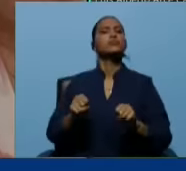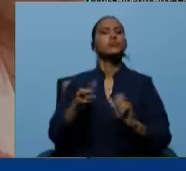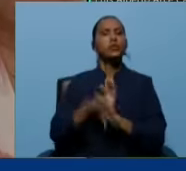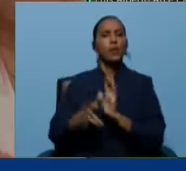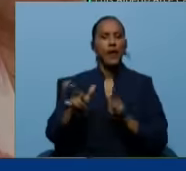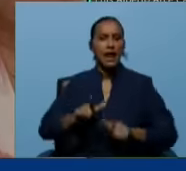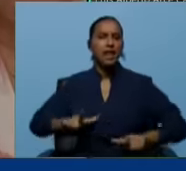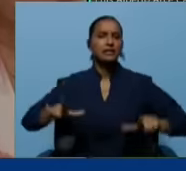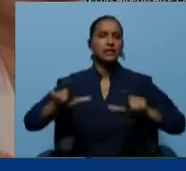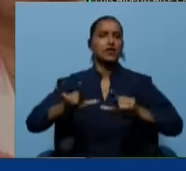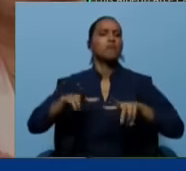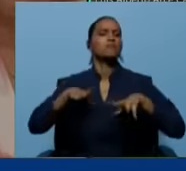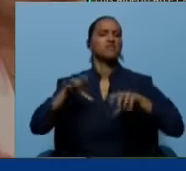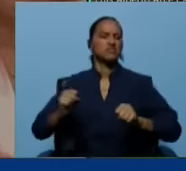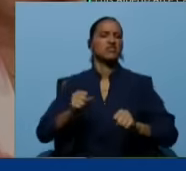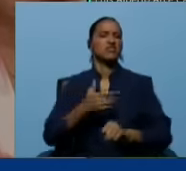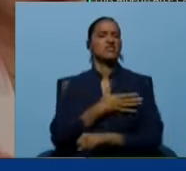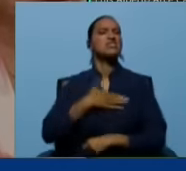patio trasero.